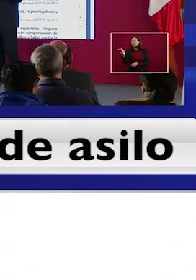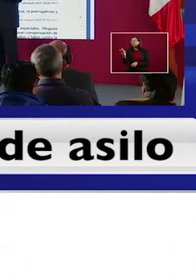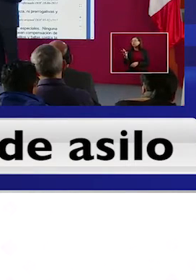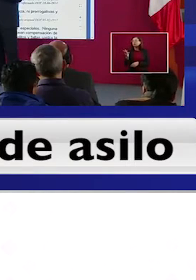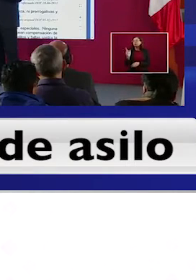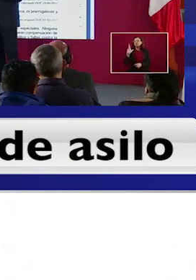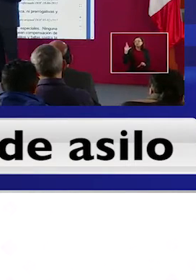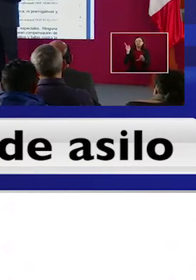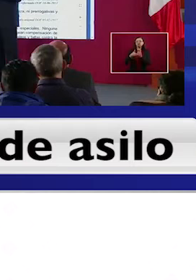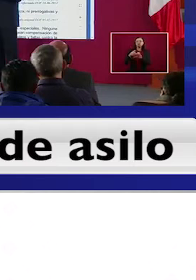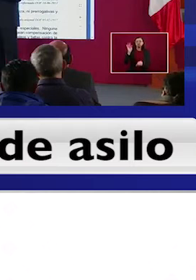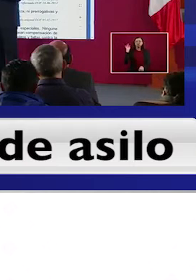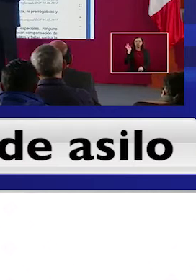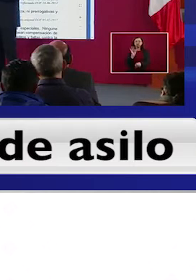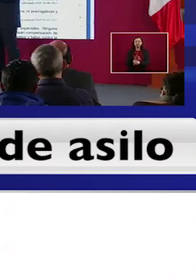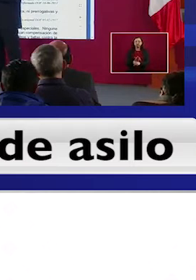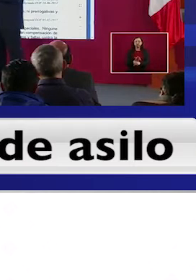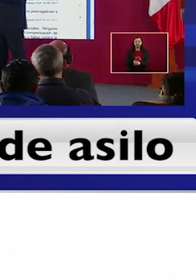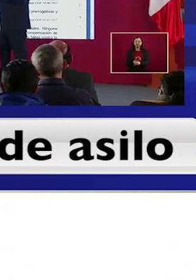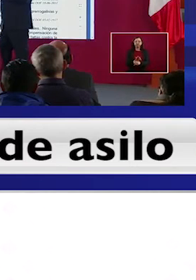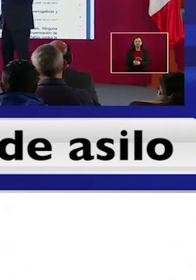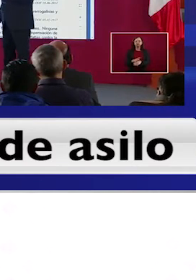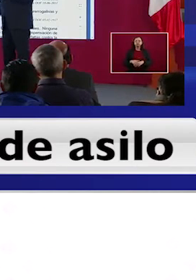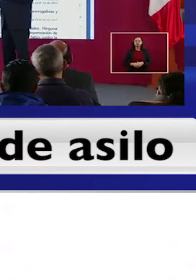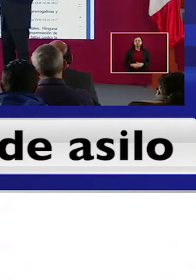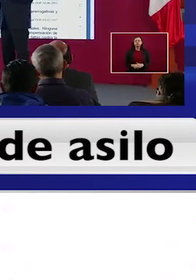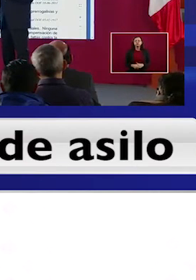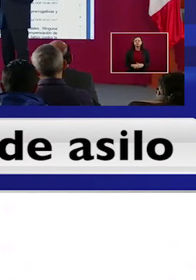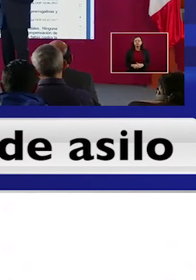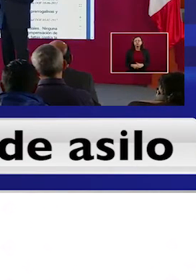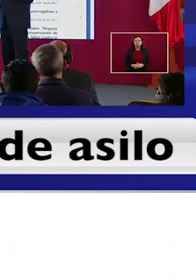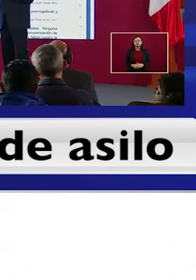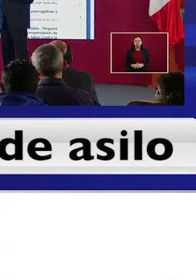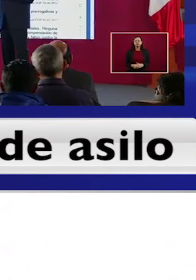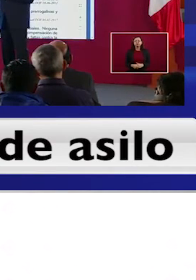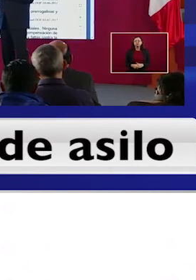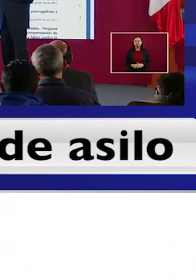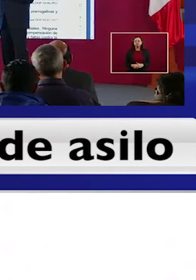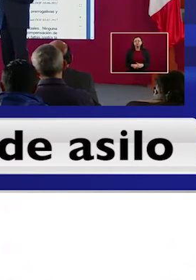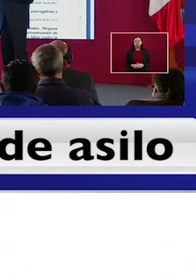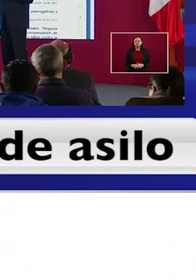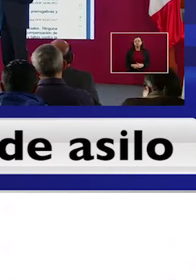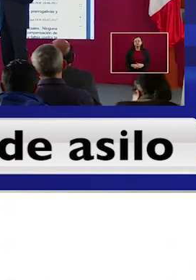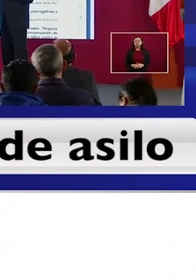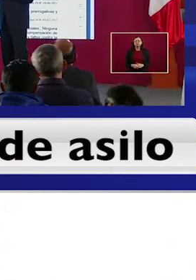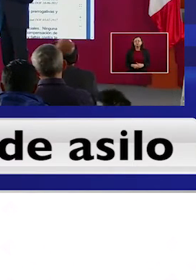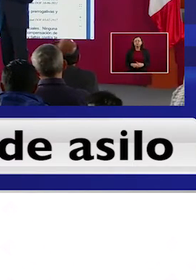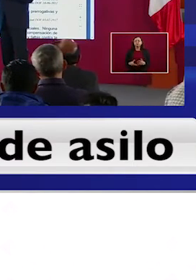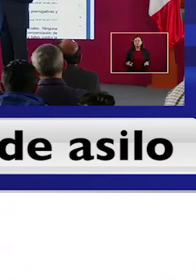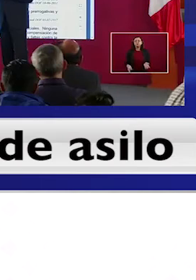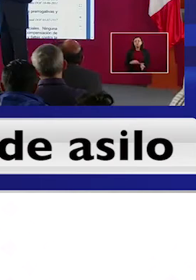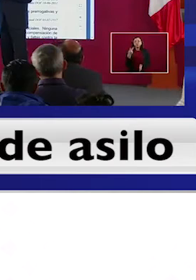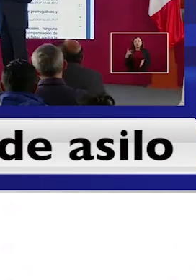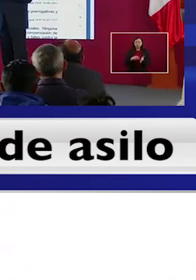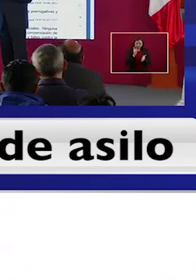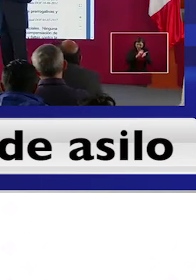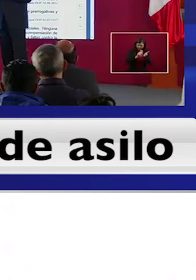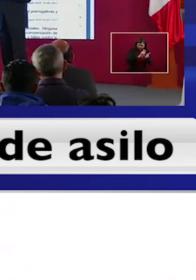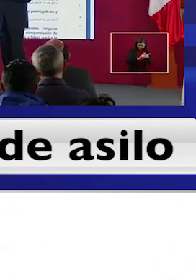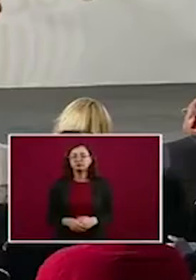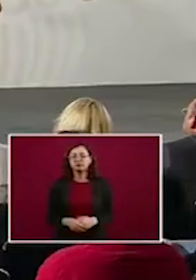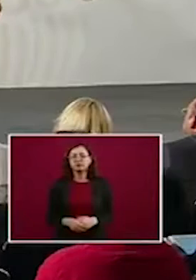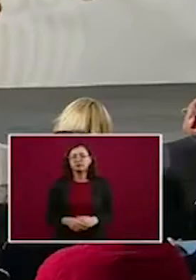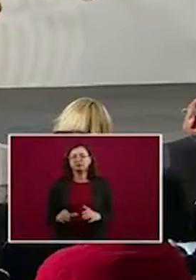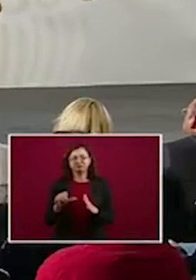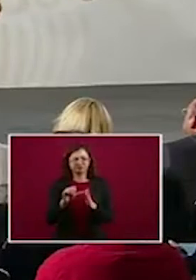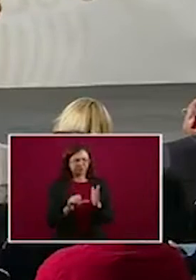en información nacional el presidente de méxico andrés manuel lópez obrador defiende el asilo político al presidente de bolivia evo morales